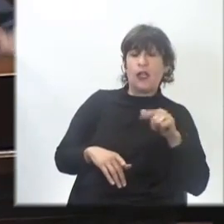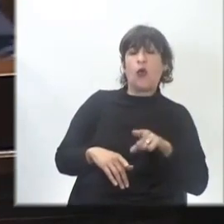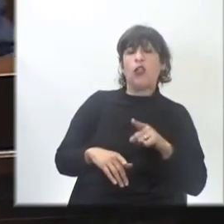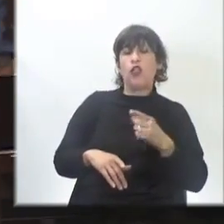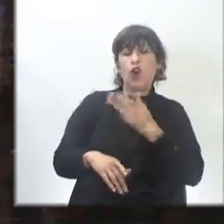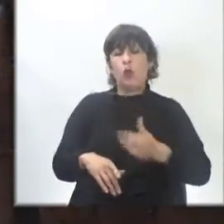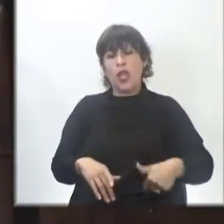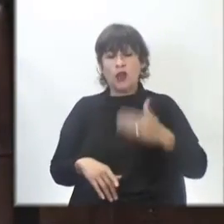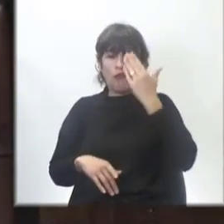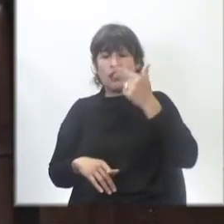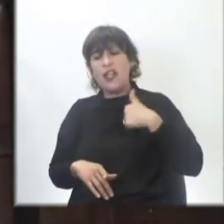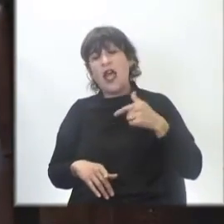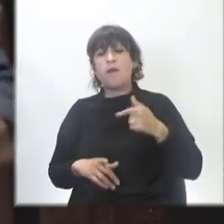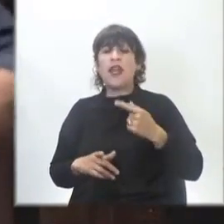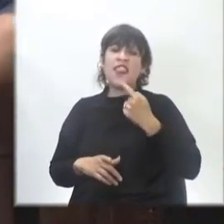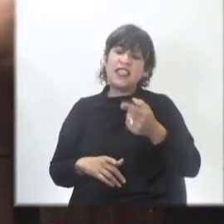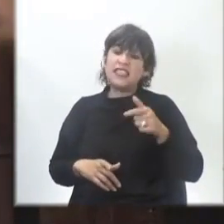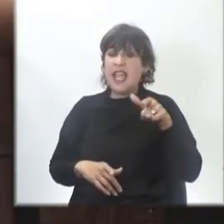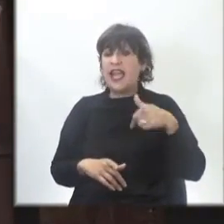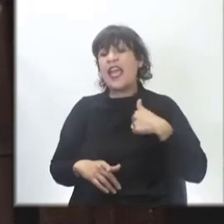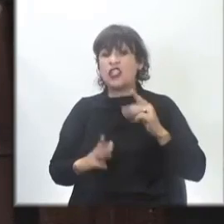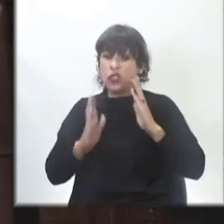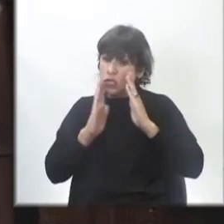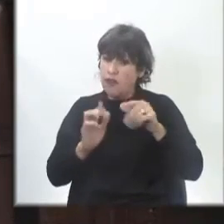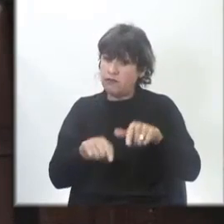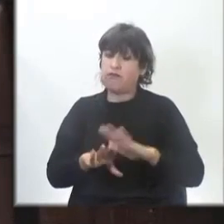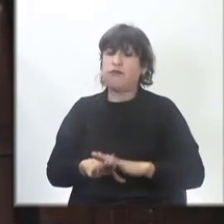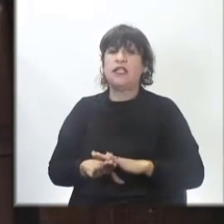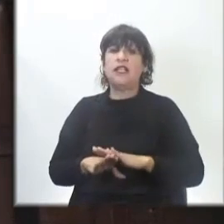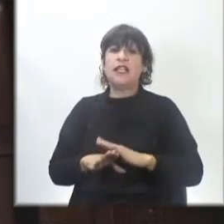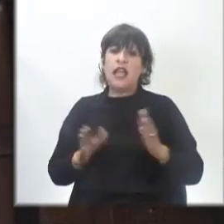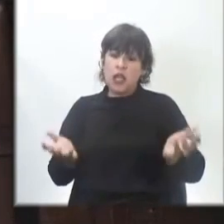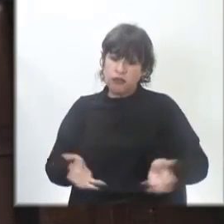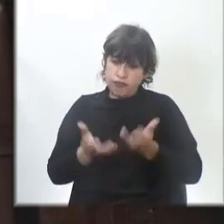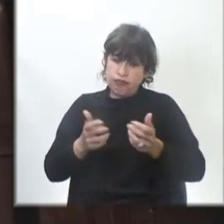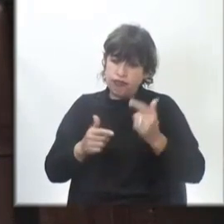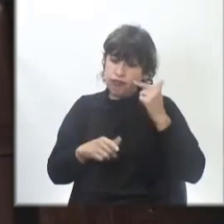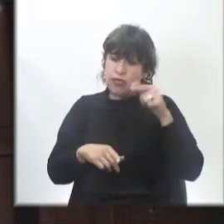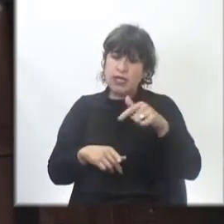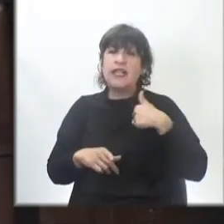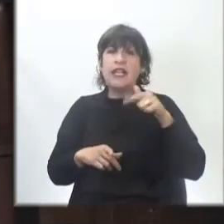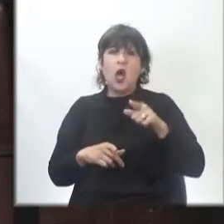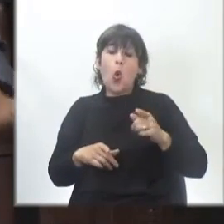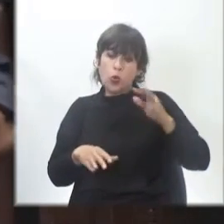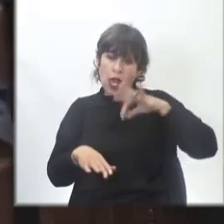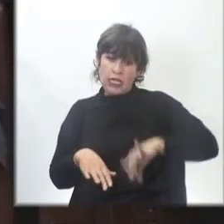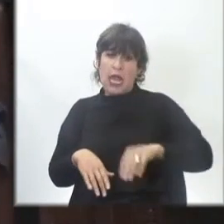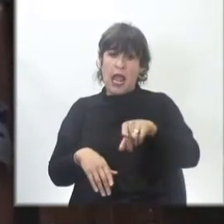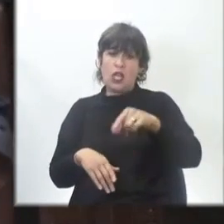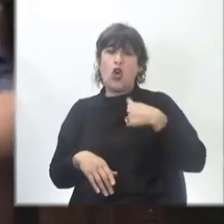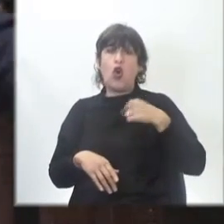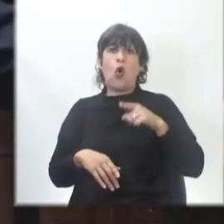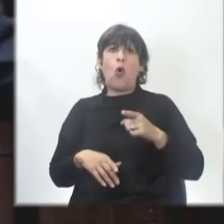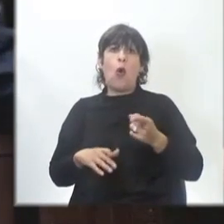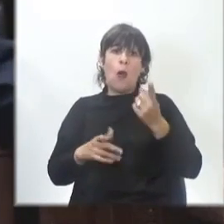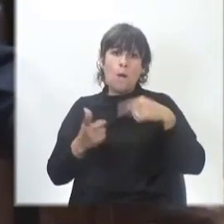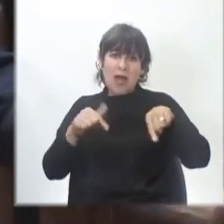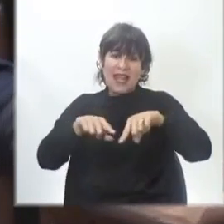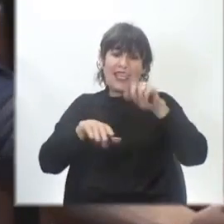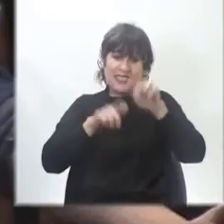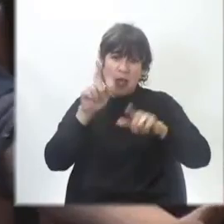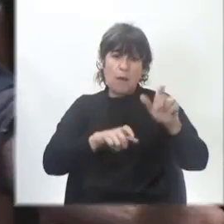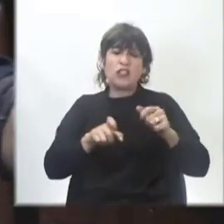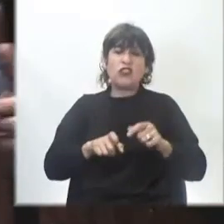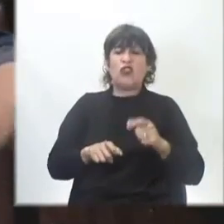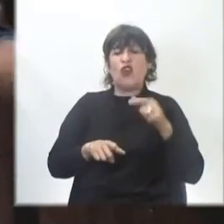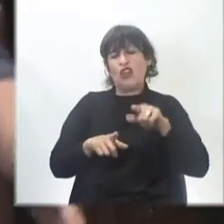privilegiar, decían que iban a generar un componente salarial para que esa gente que estaba